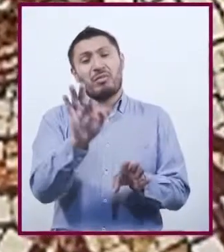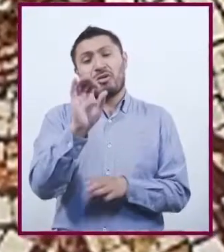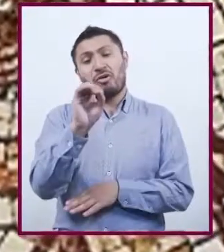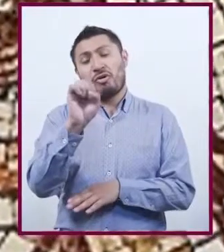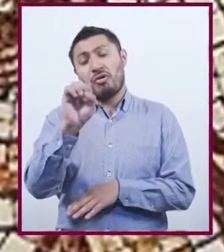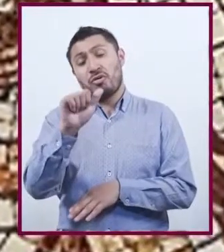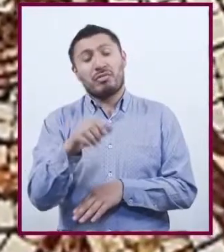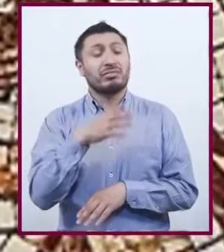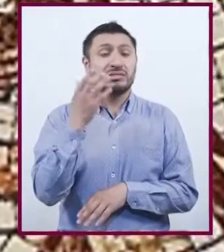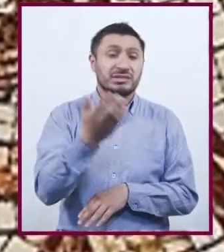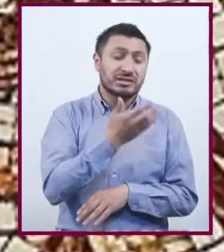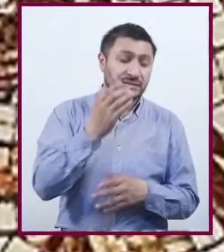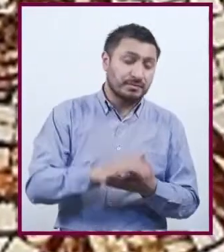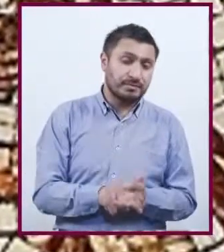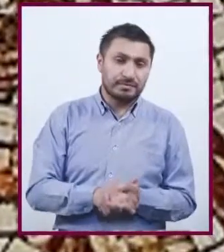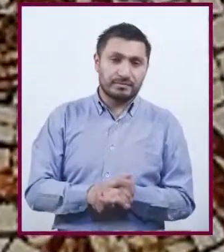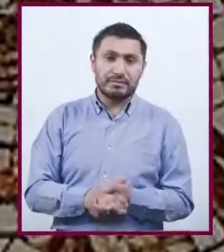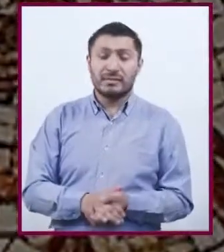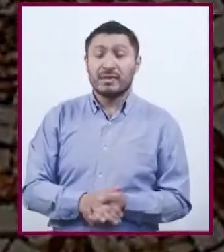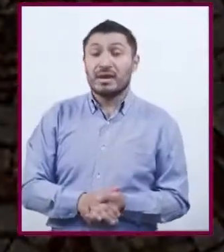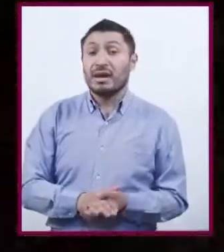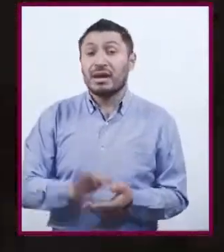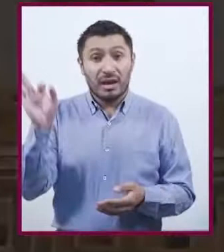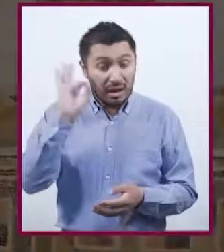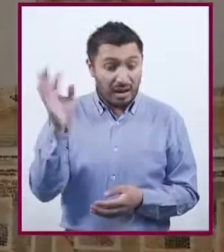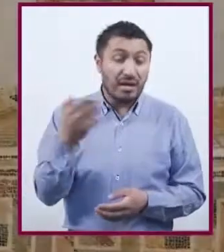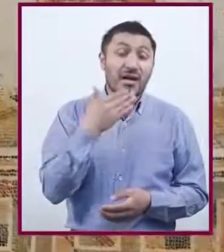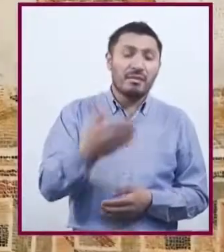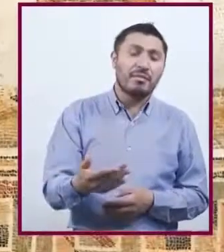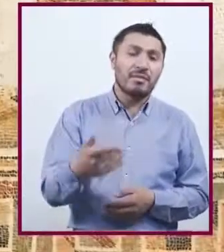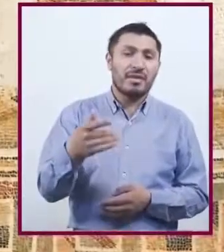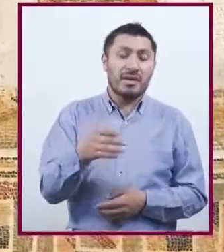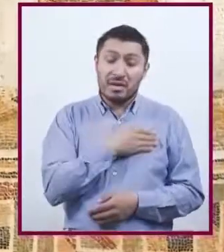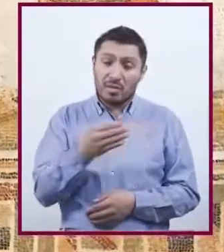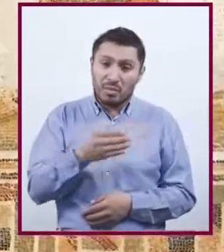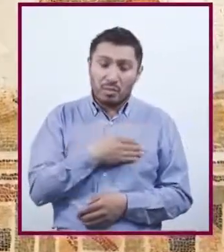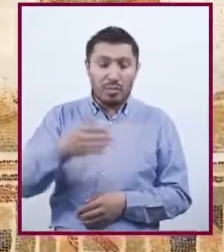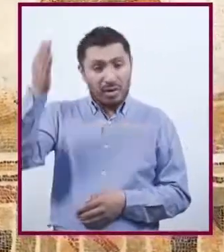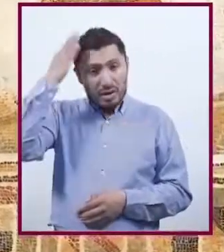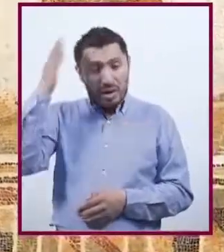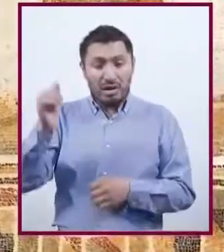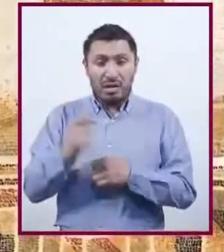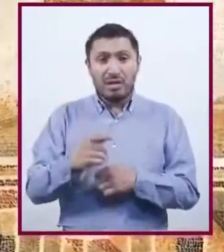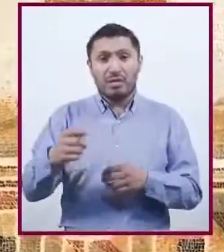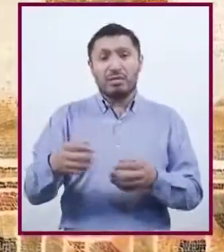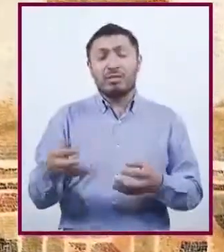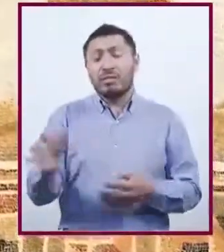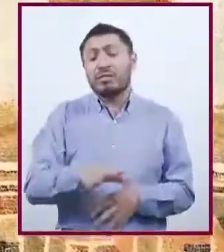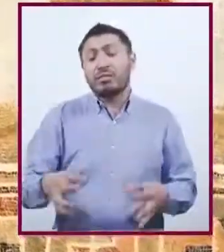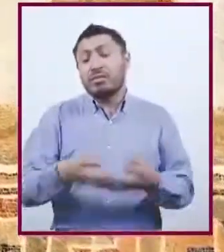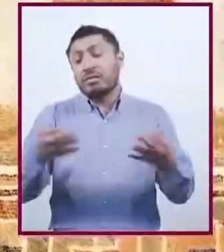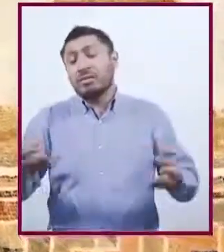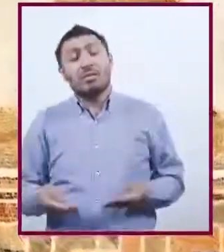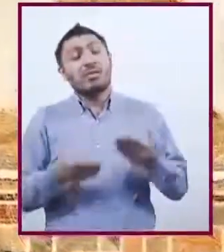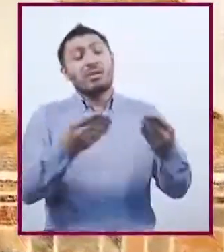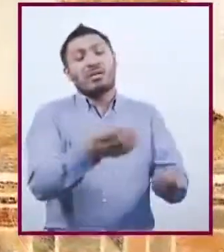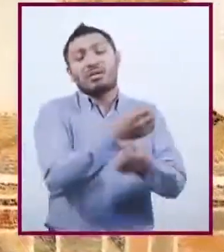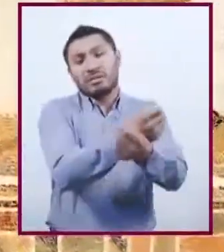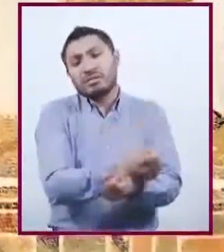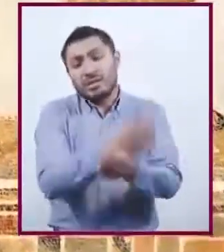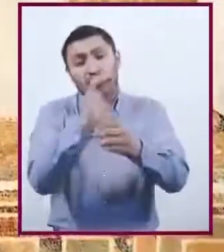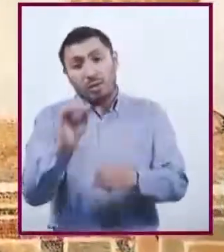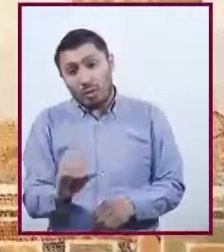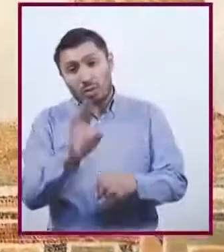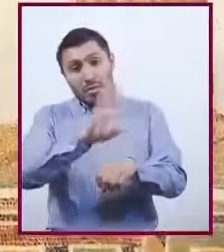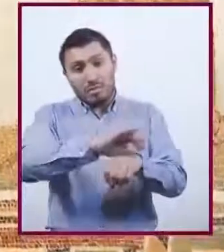funerario, una especie de fosa común. En el mejor de los casos, por generosidad, un patrón o amo le regalaba un terreno